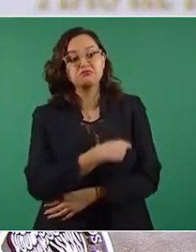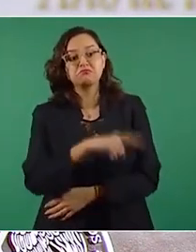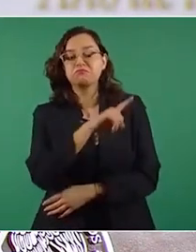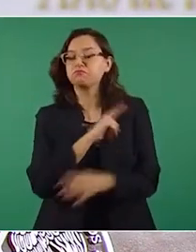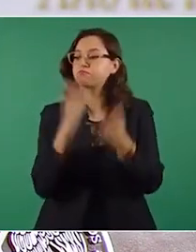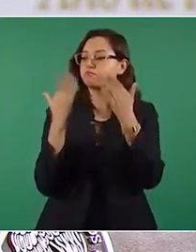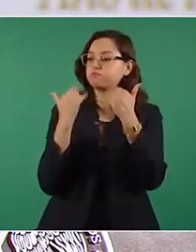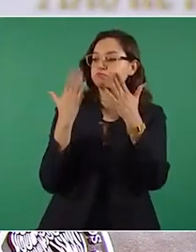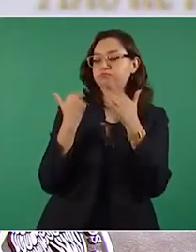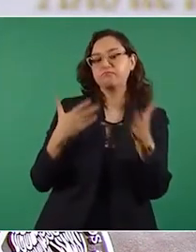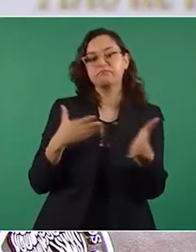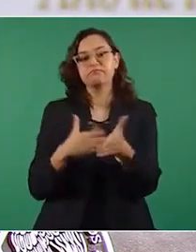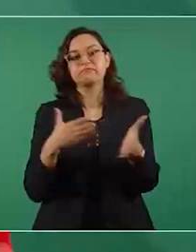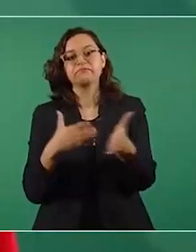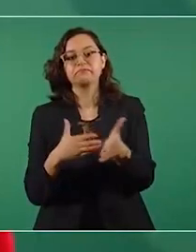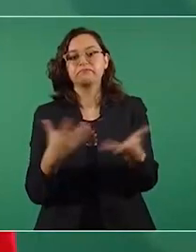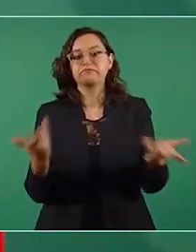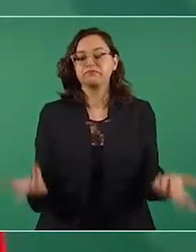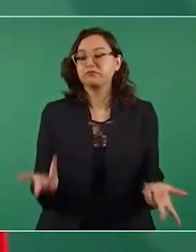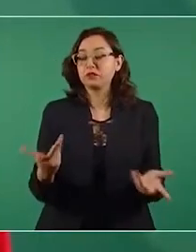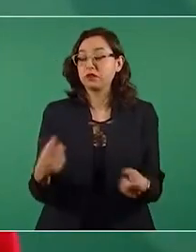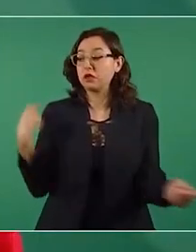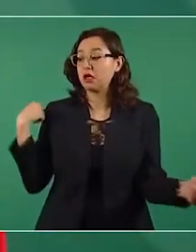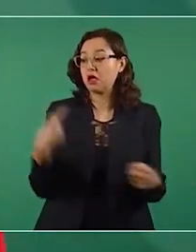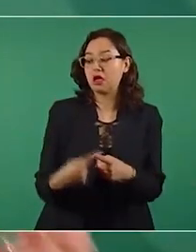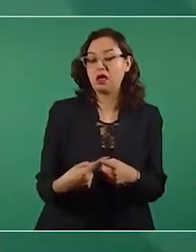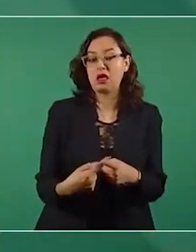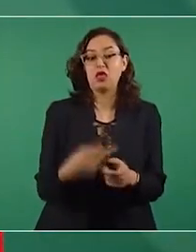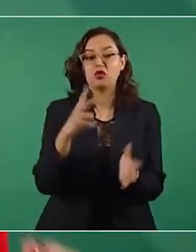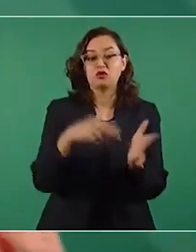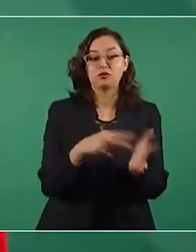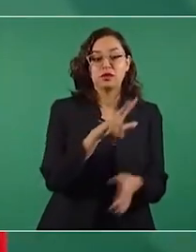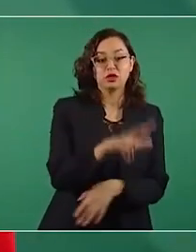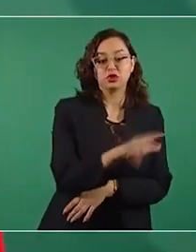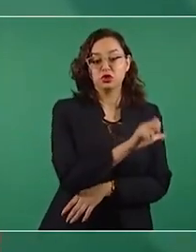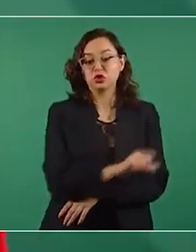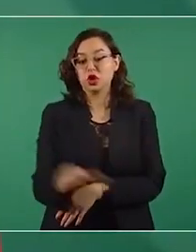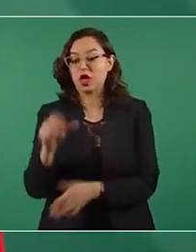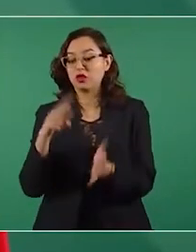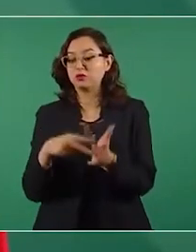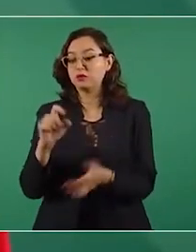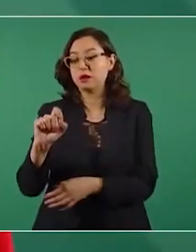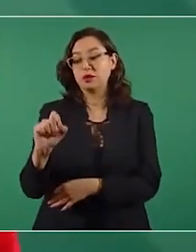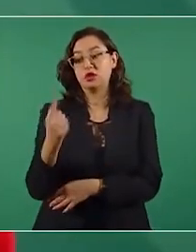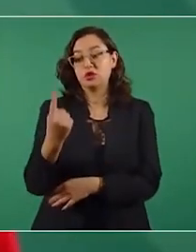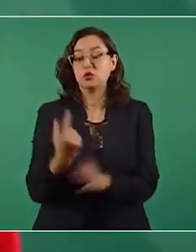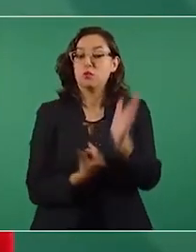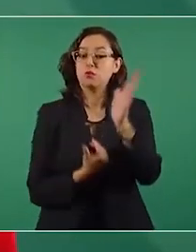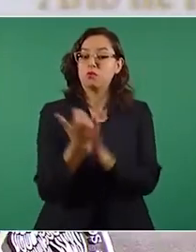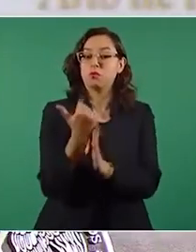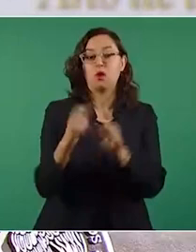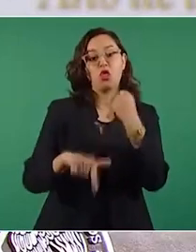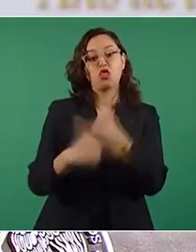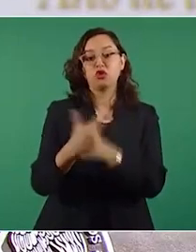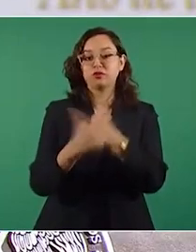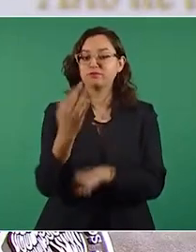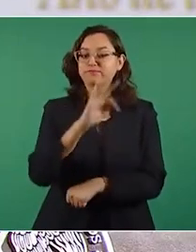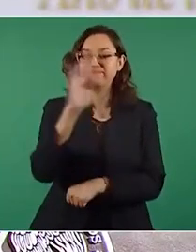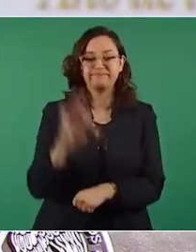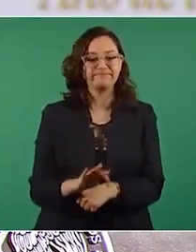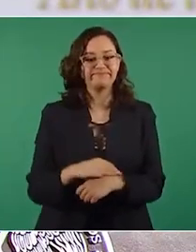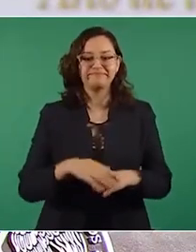esa situación había aumentado 12% entre 2018 y 2020. Todo eso no es verdad.